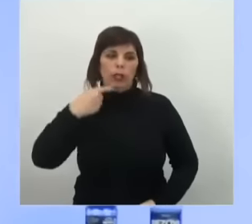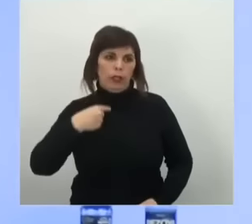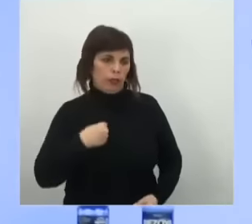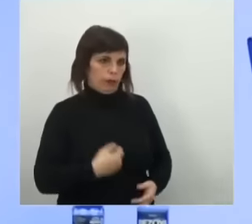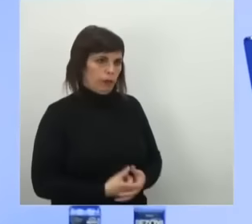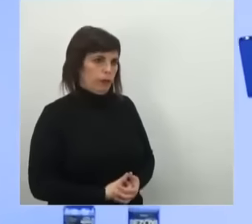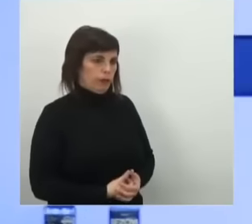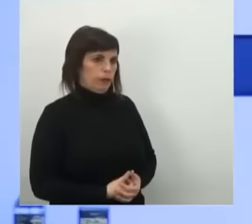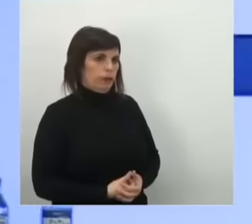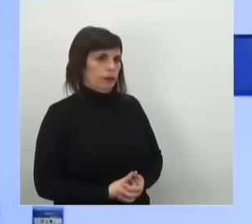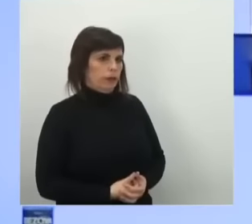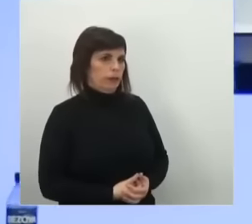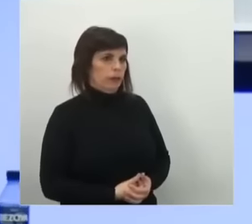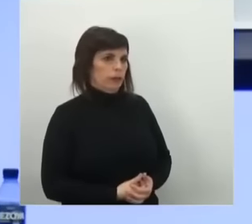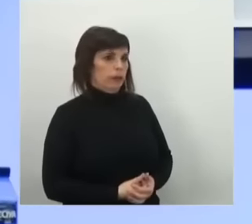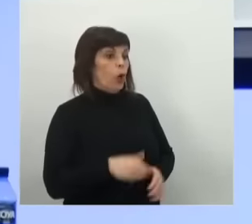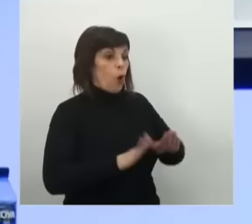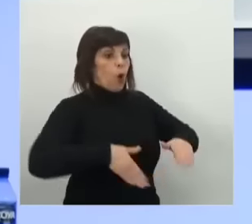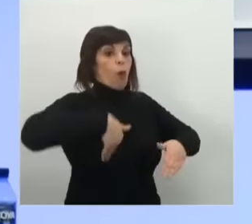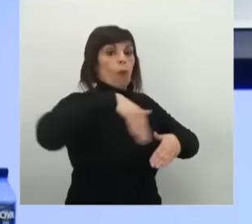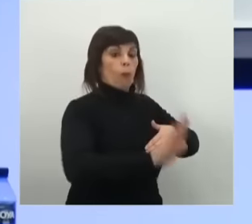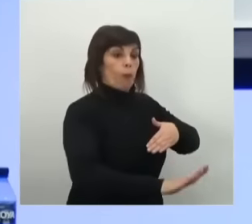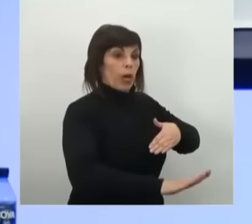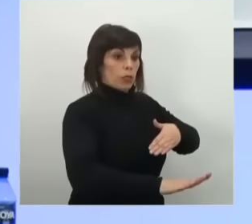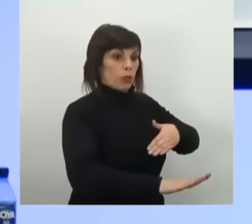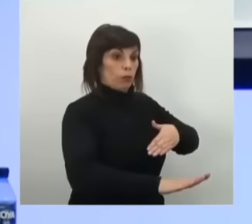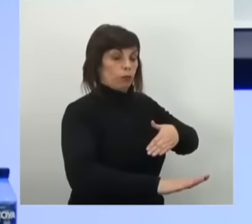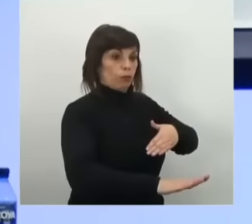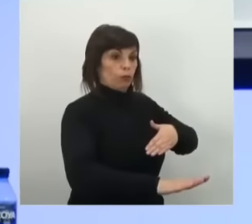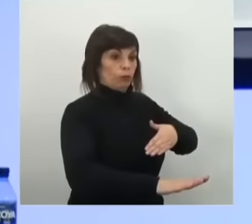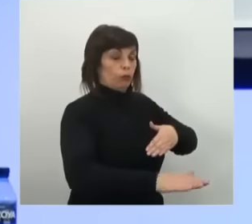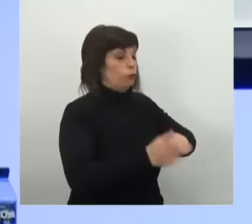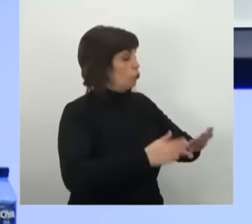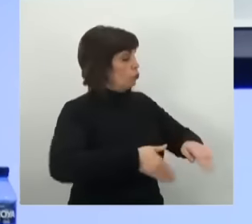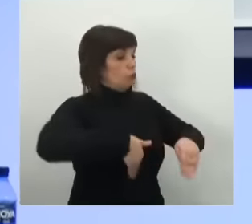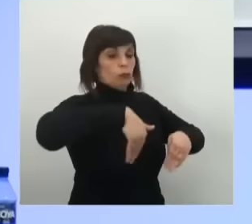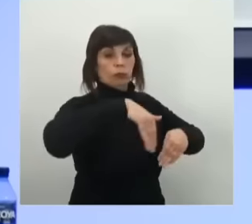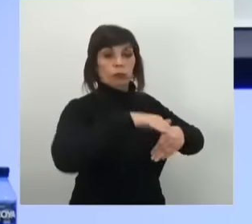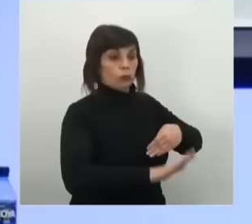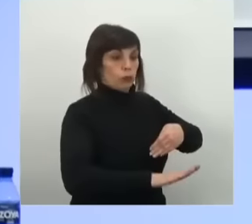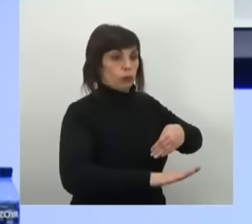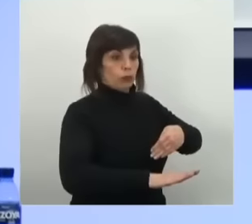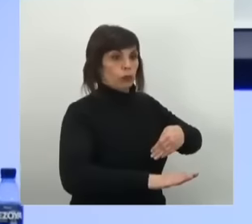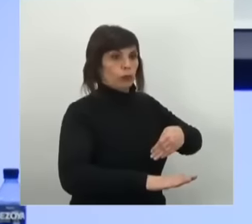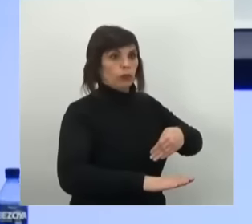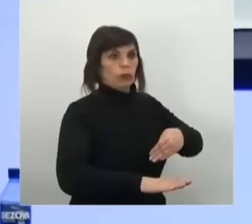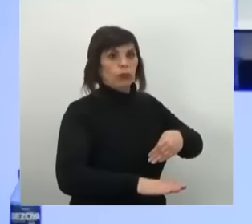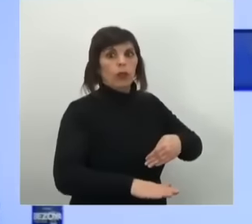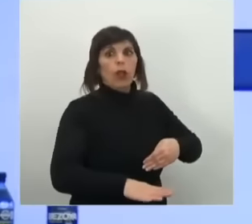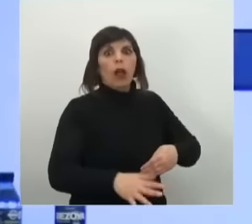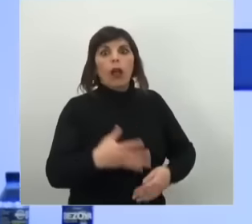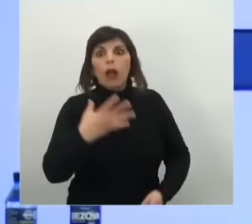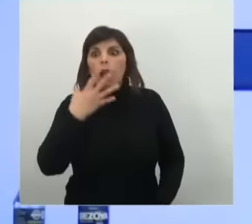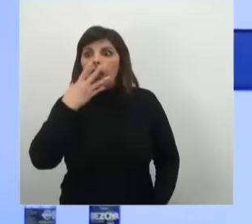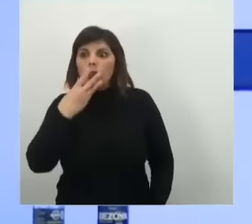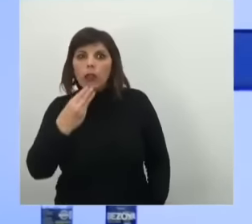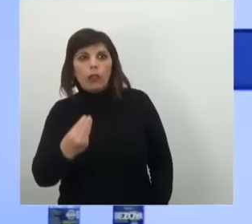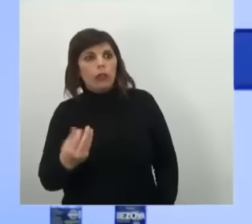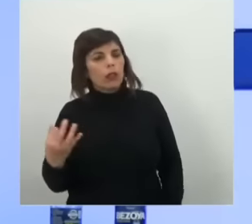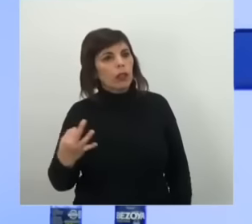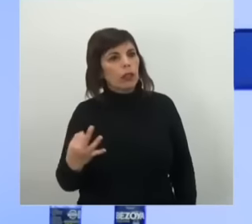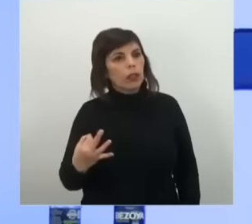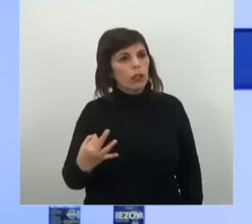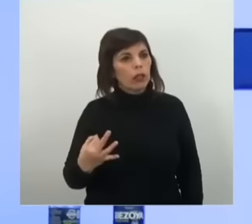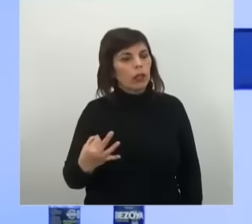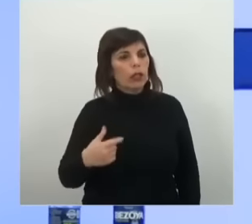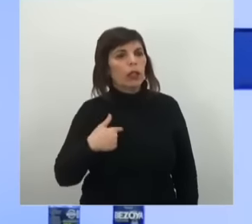Y me dice un paso a la vez y entendí ese día que yo